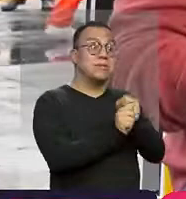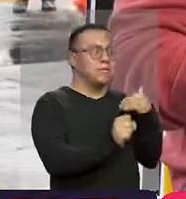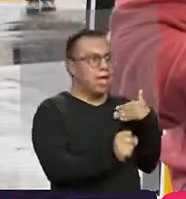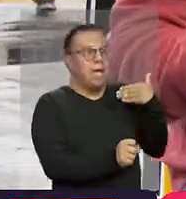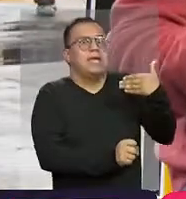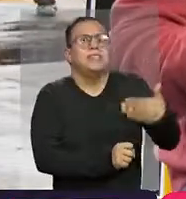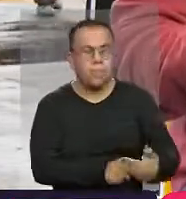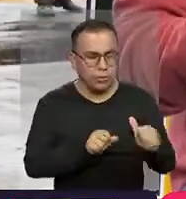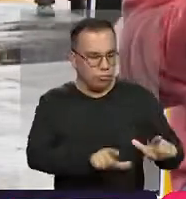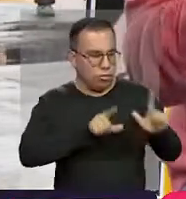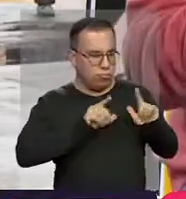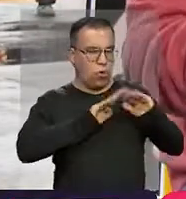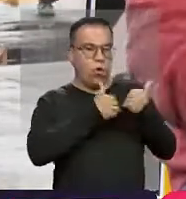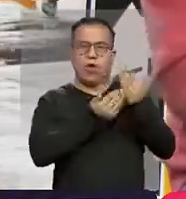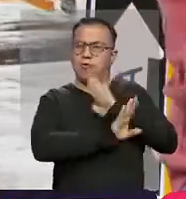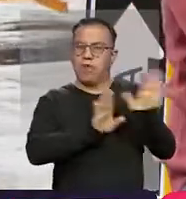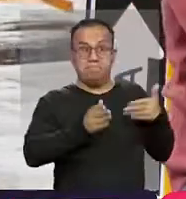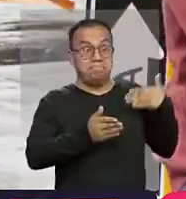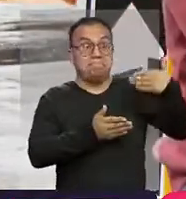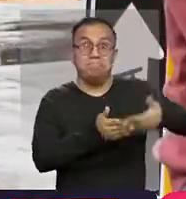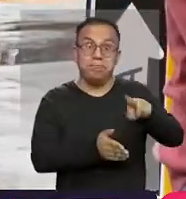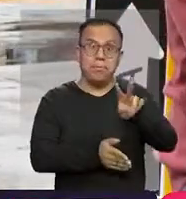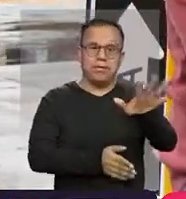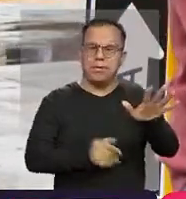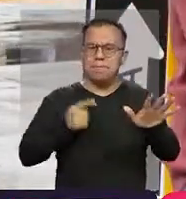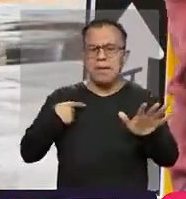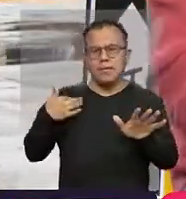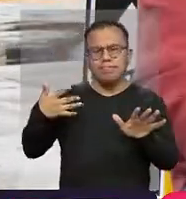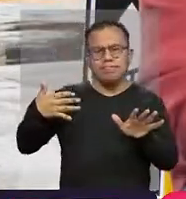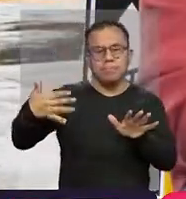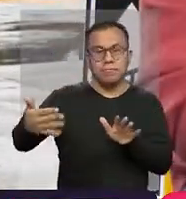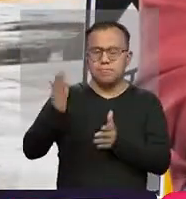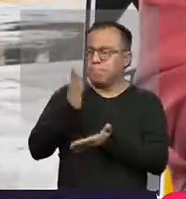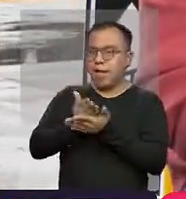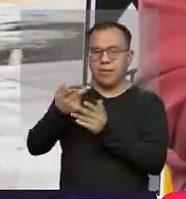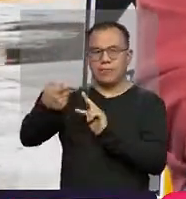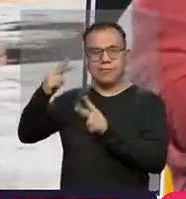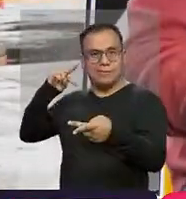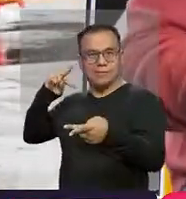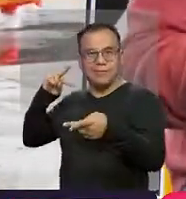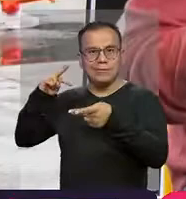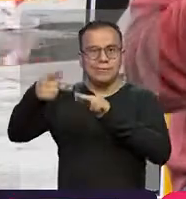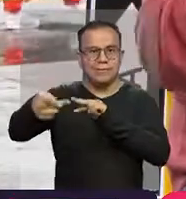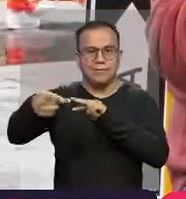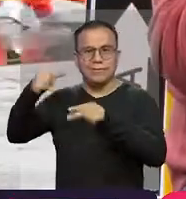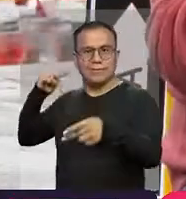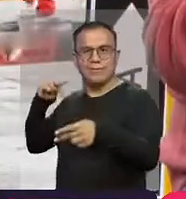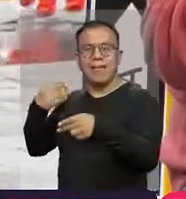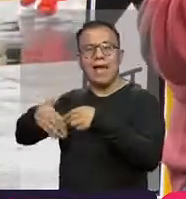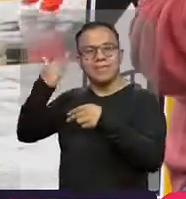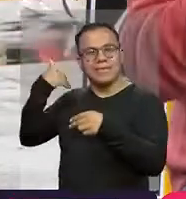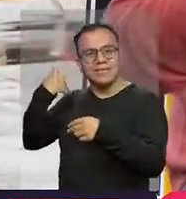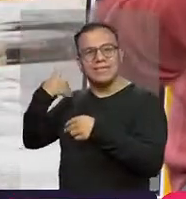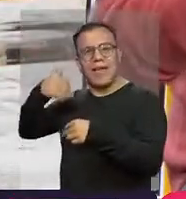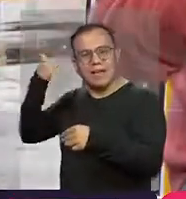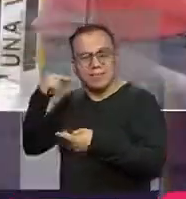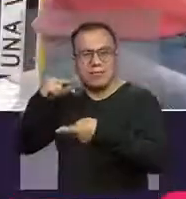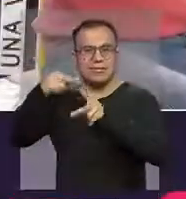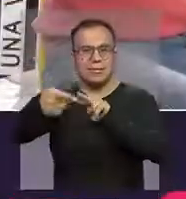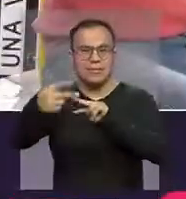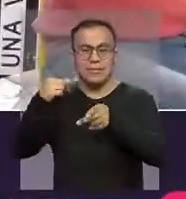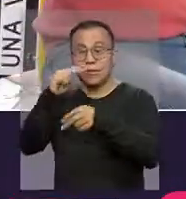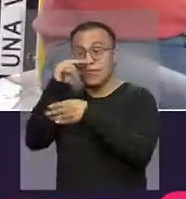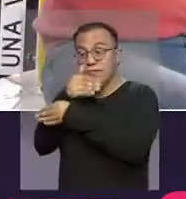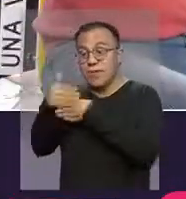haberse graduado del colegio, y otro, los constantes flashbacks que tiene Ulises sobre Flora, que lo remite a